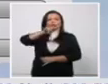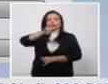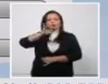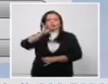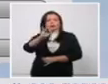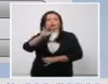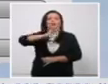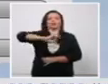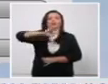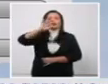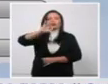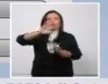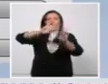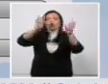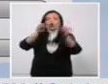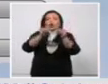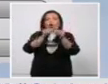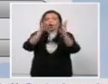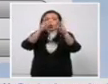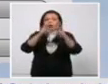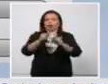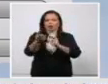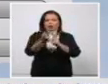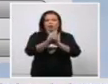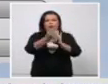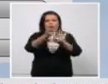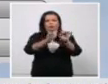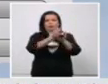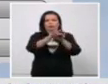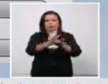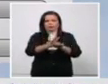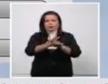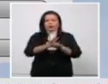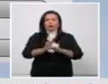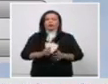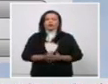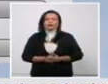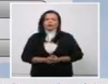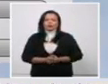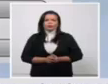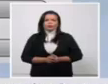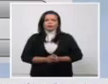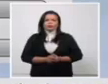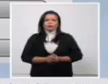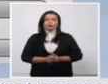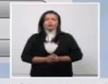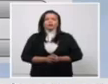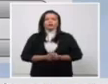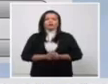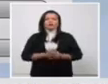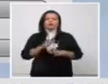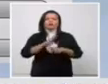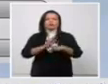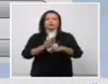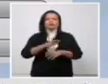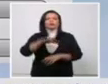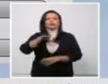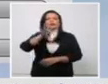44,97% del total de casos confirmados en el mundo, y ya con una cifra de